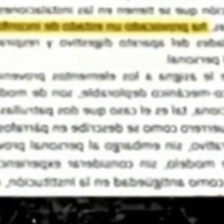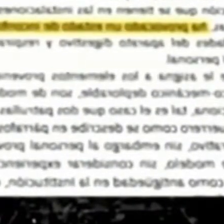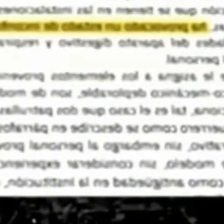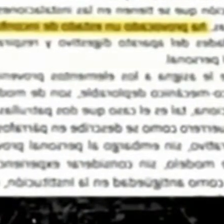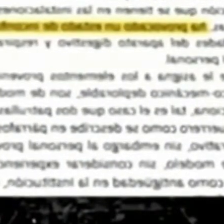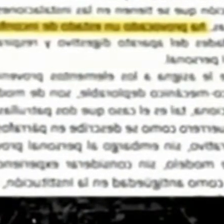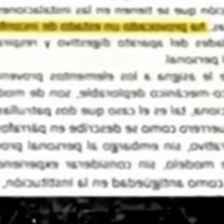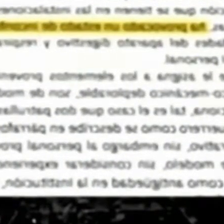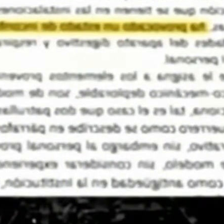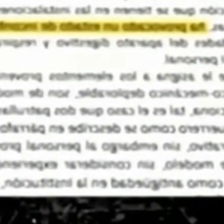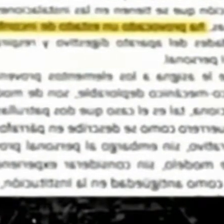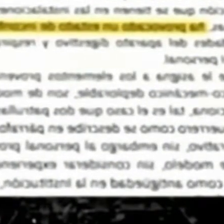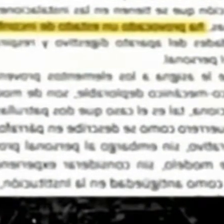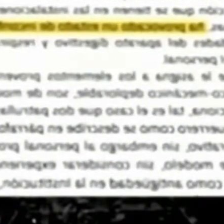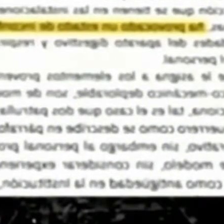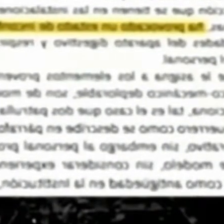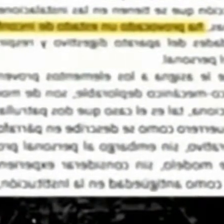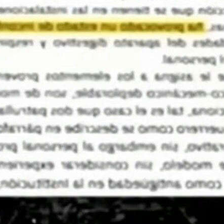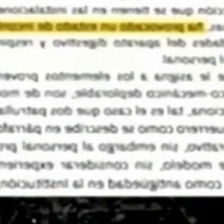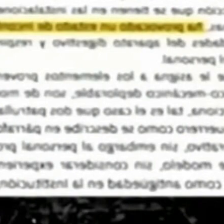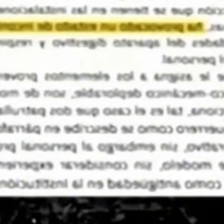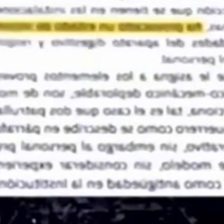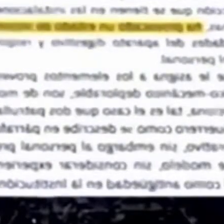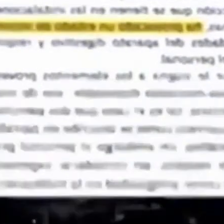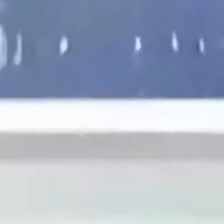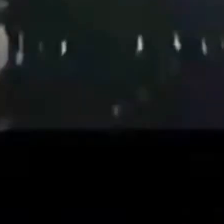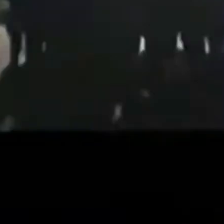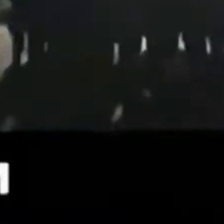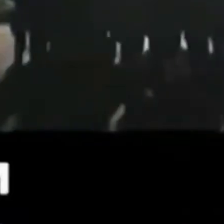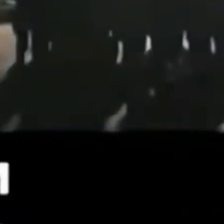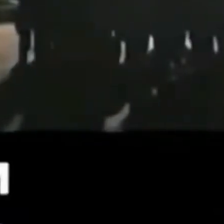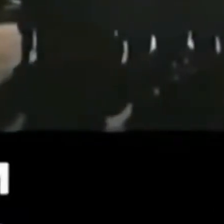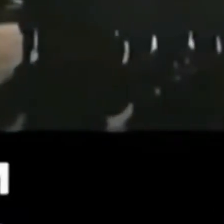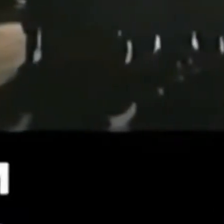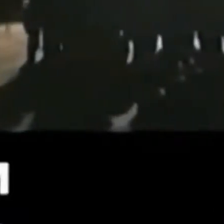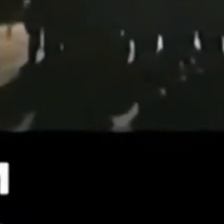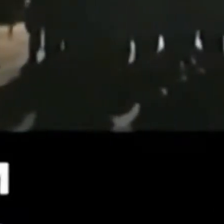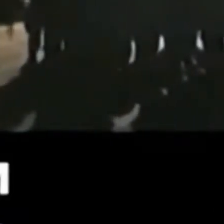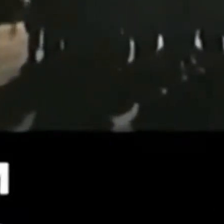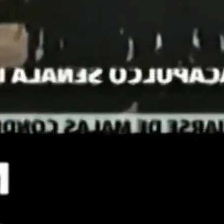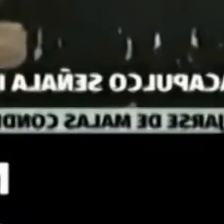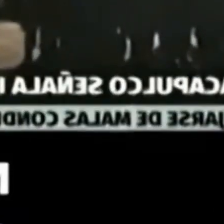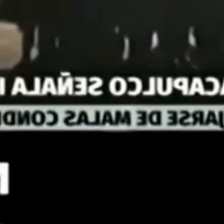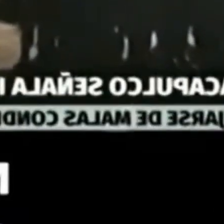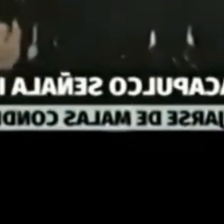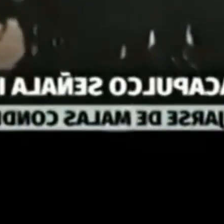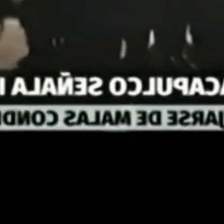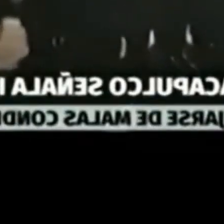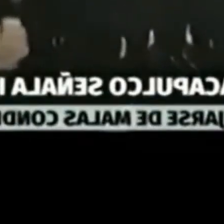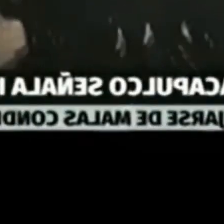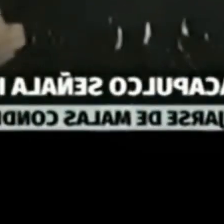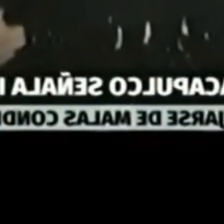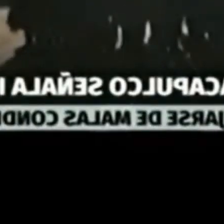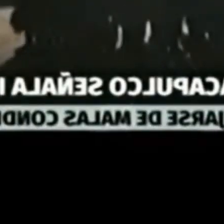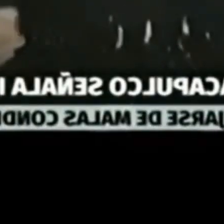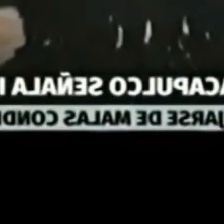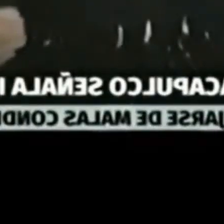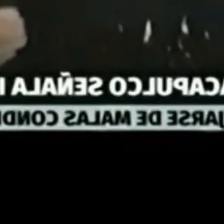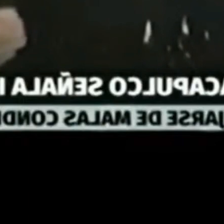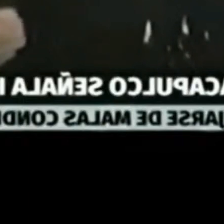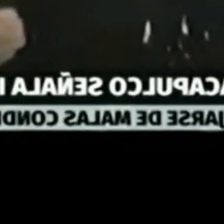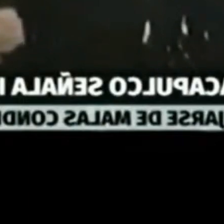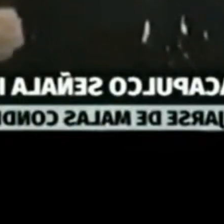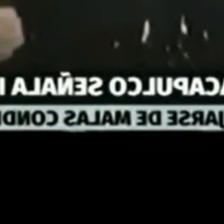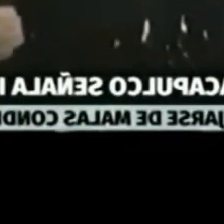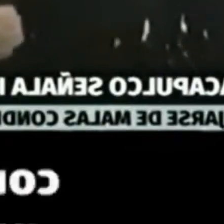estado de inconformidad por el que han sido intimidados por oficiales de alto rango. Nos integramos aquí y disciplinadamente estamos aquí.